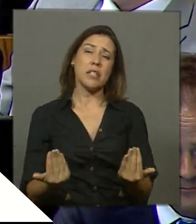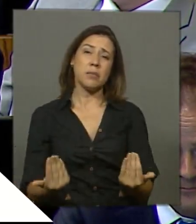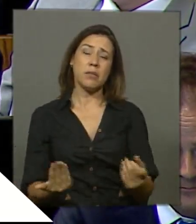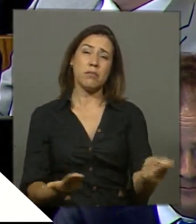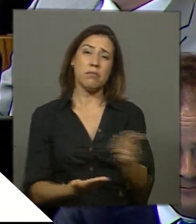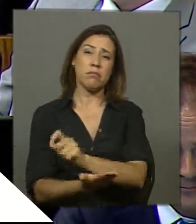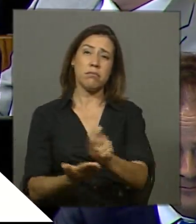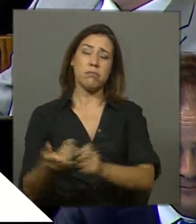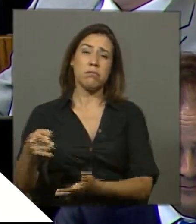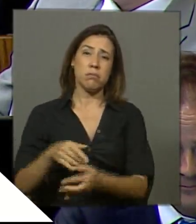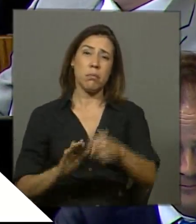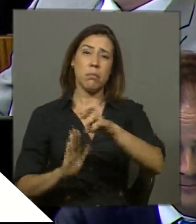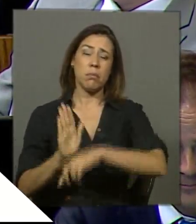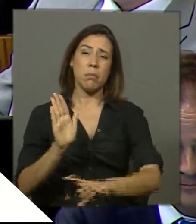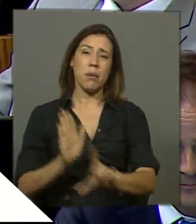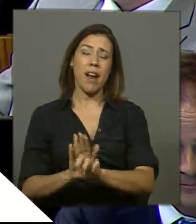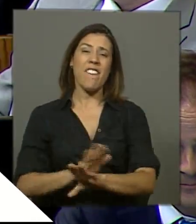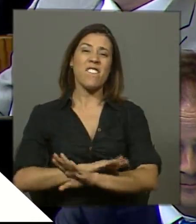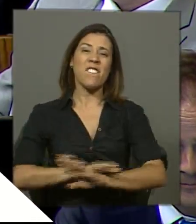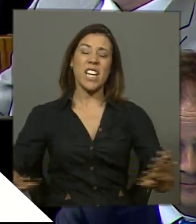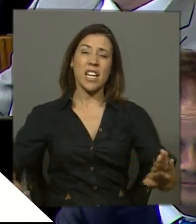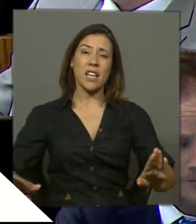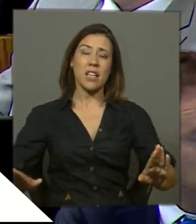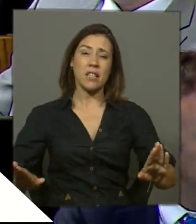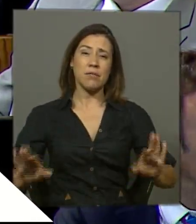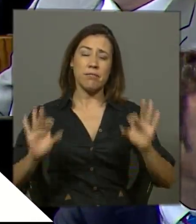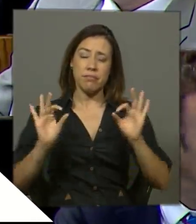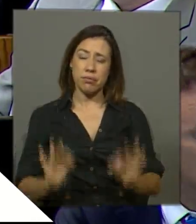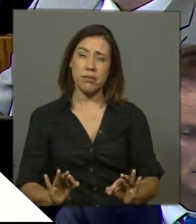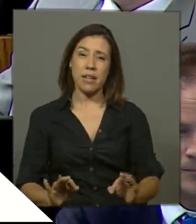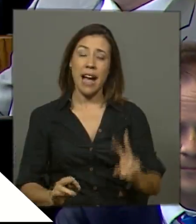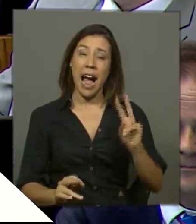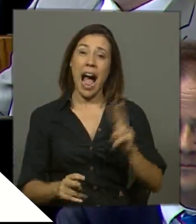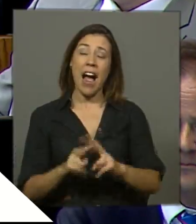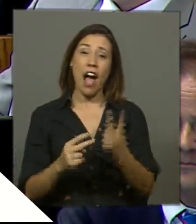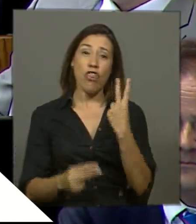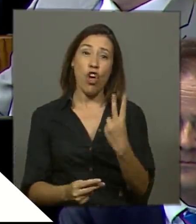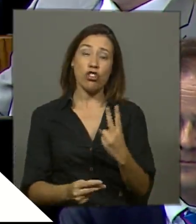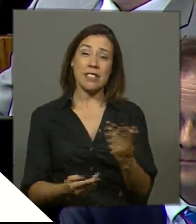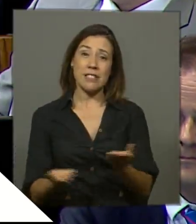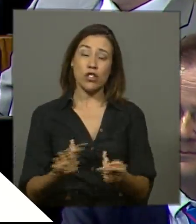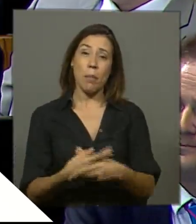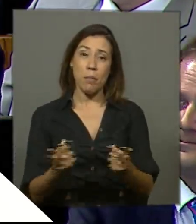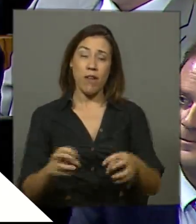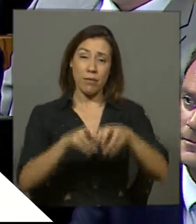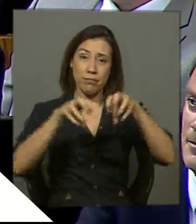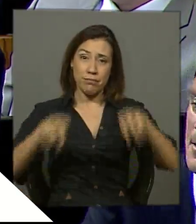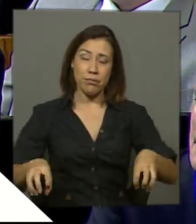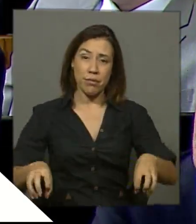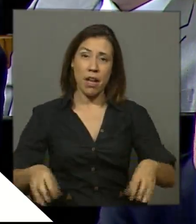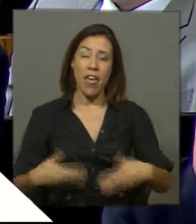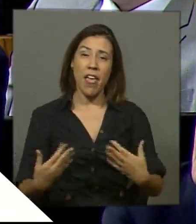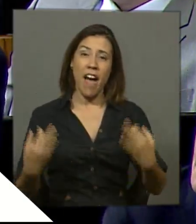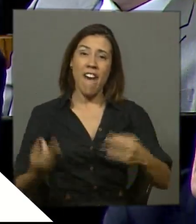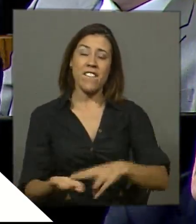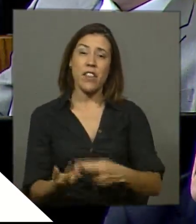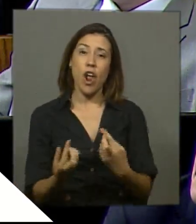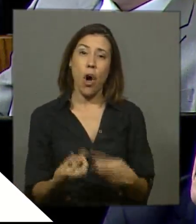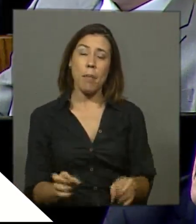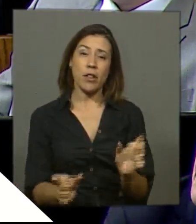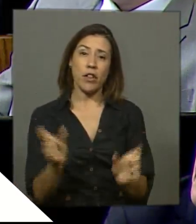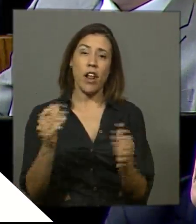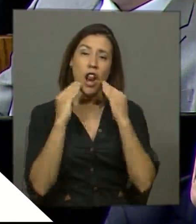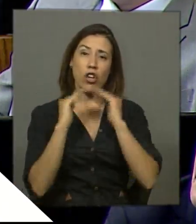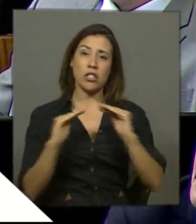presente el proyecto de ley que termine de una vez por todas y que creen dos servicios público decente y que le den verdaderas oportunidades a